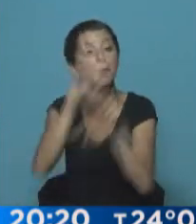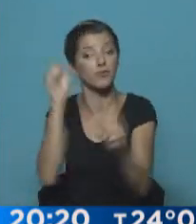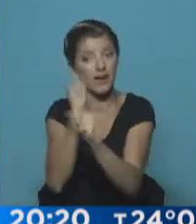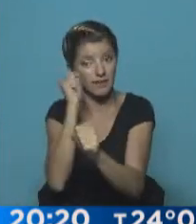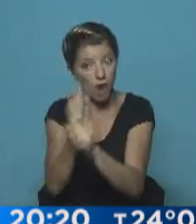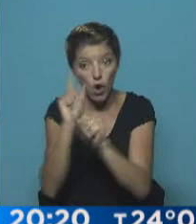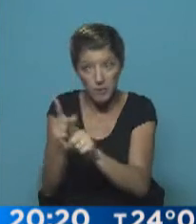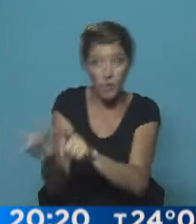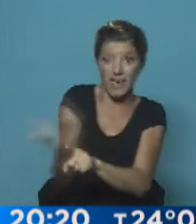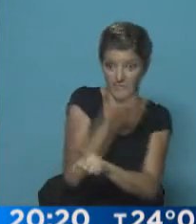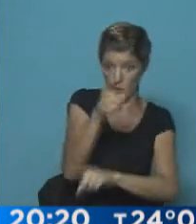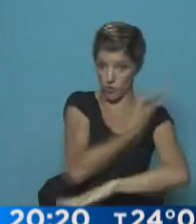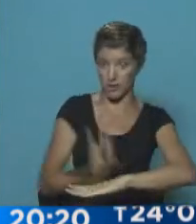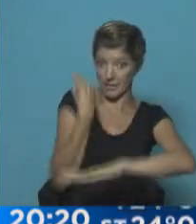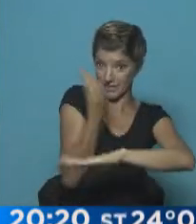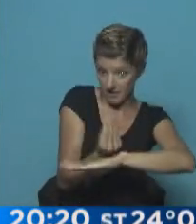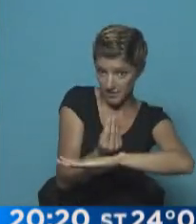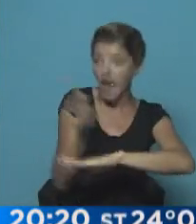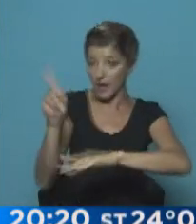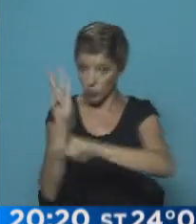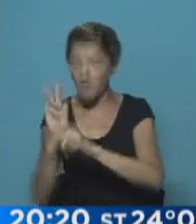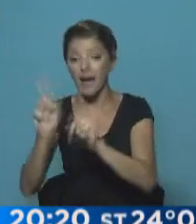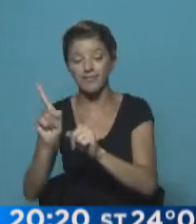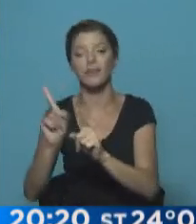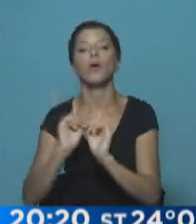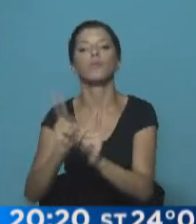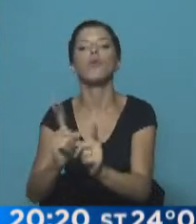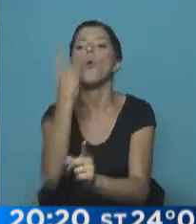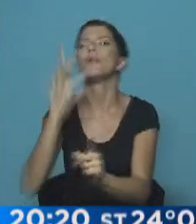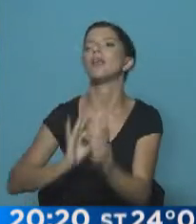hicieron durante su administración. Dijo, hace